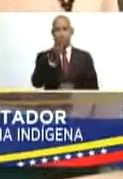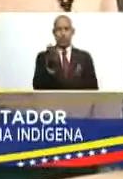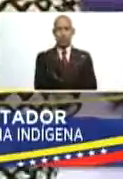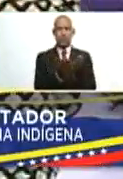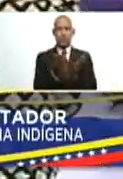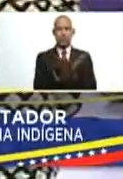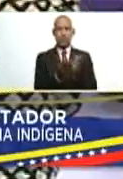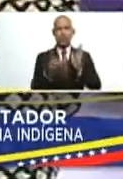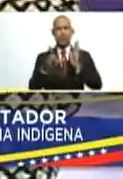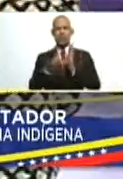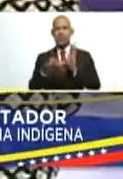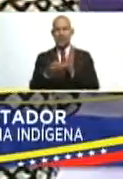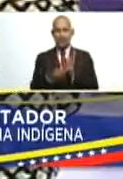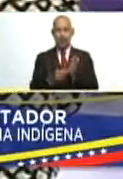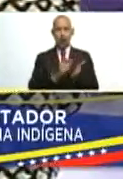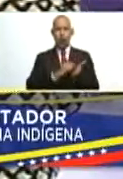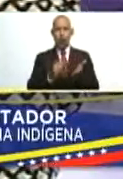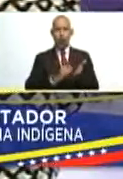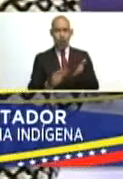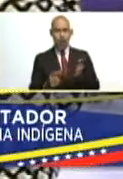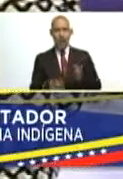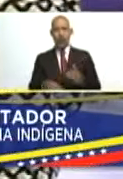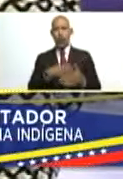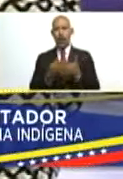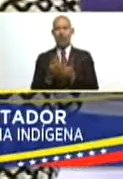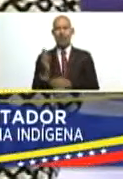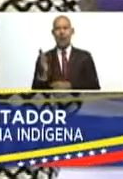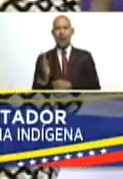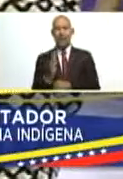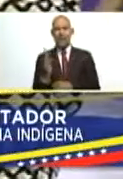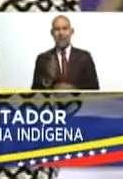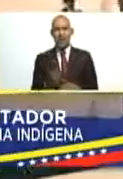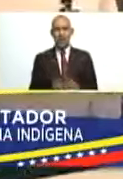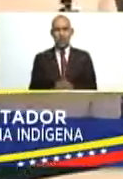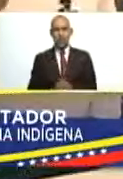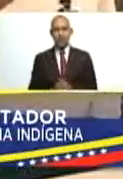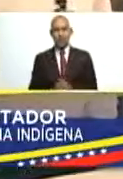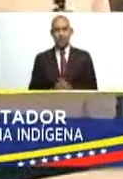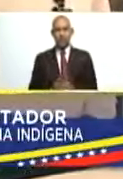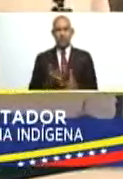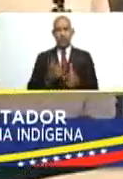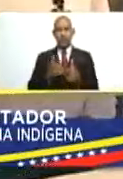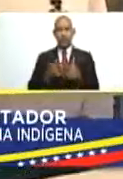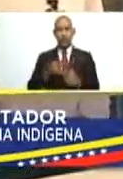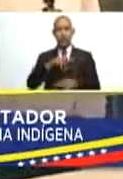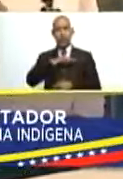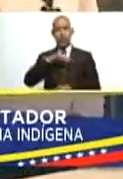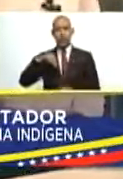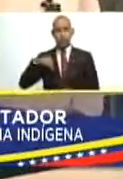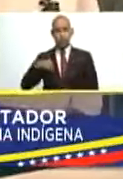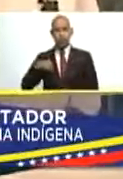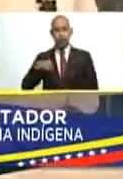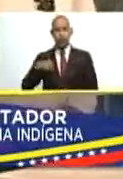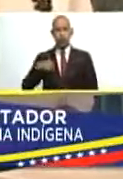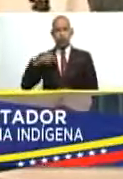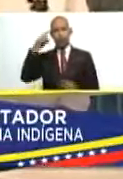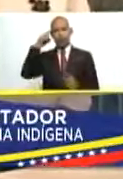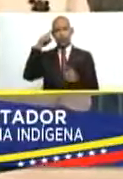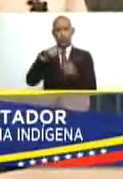digo desde el preescolar hasta el PhD. De igual manera, para nosotros es muy importante